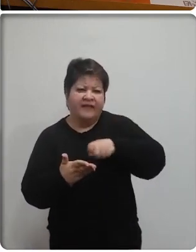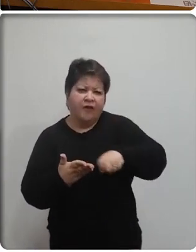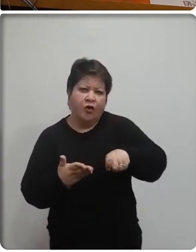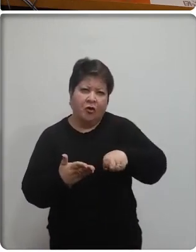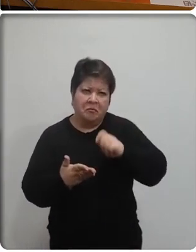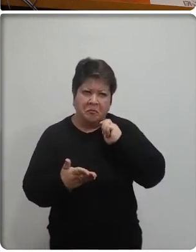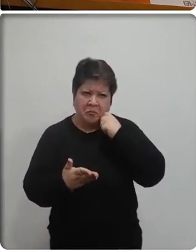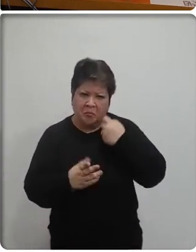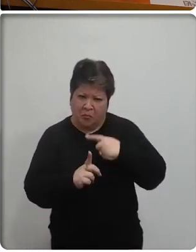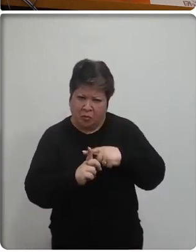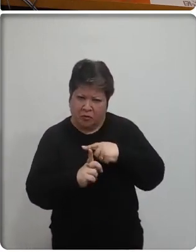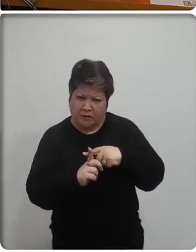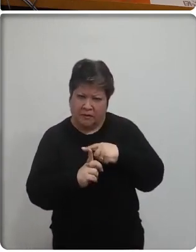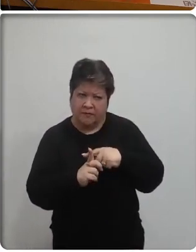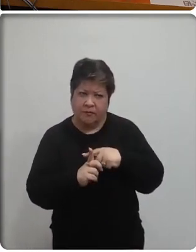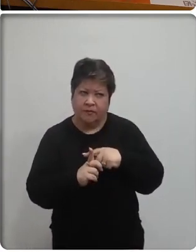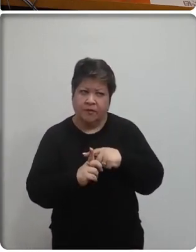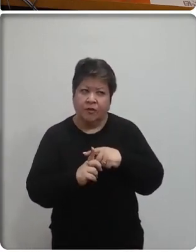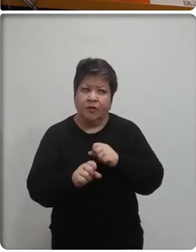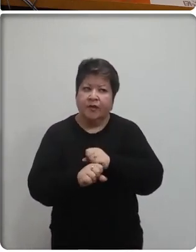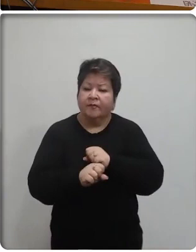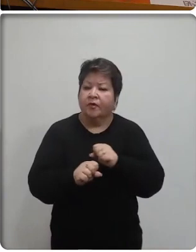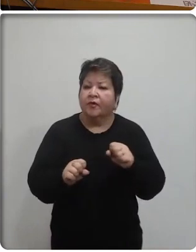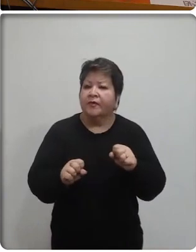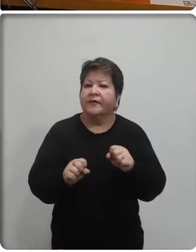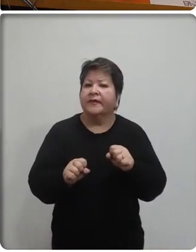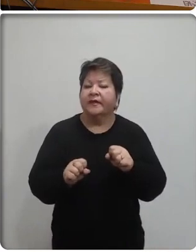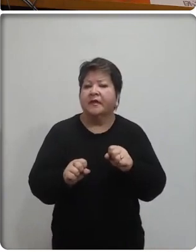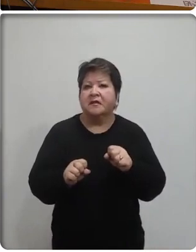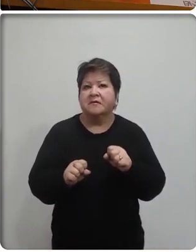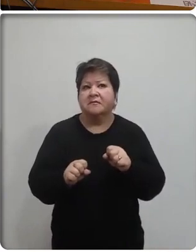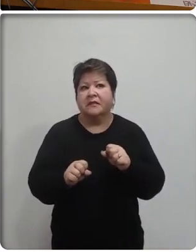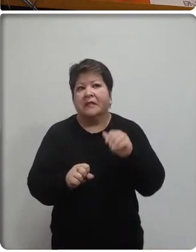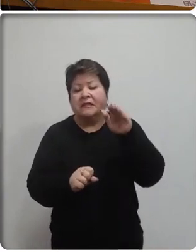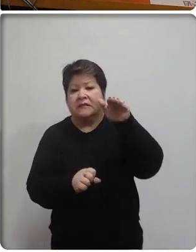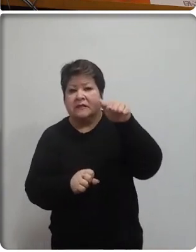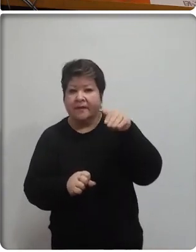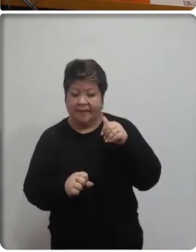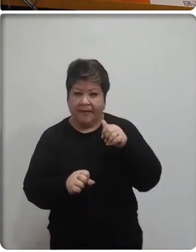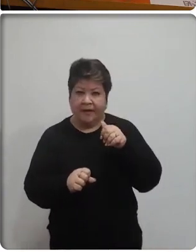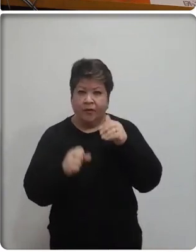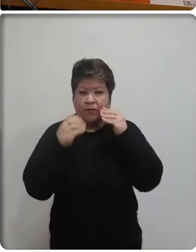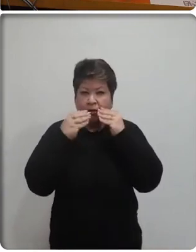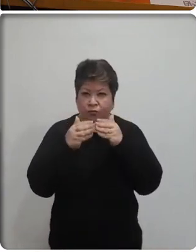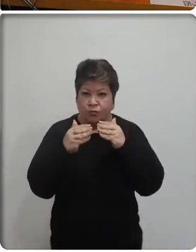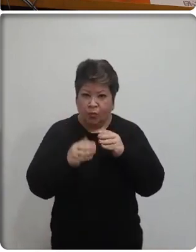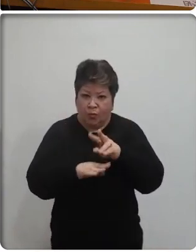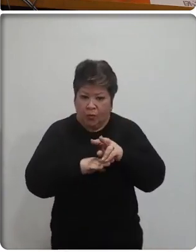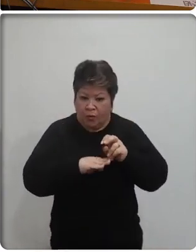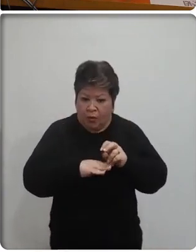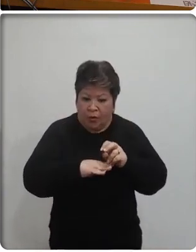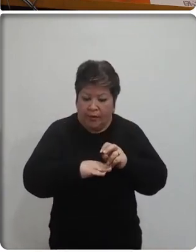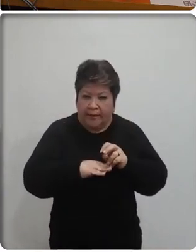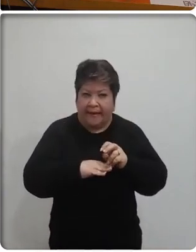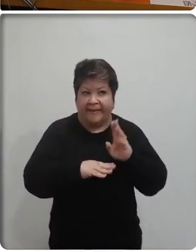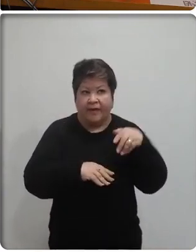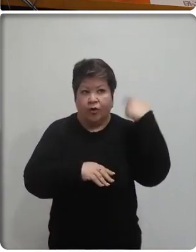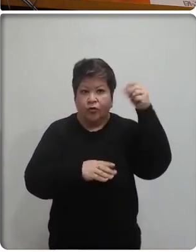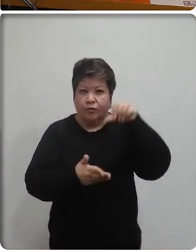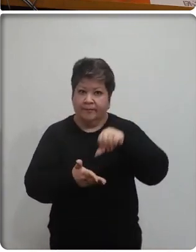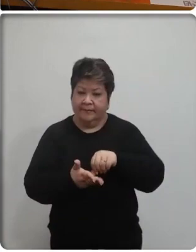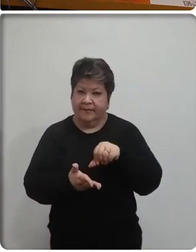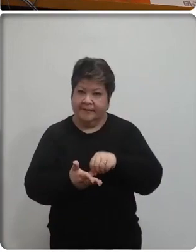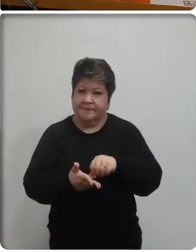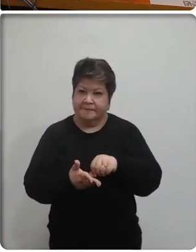bueno de lo que podría ser el llamado una consultoría externa para el acompañamiento en el diseño de